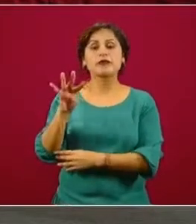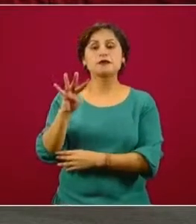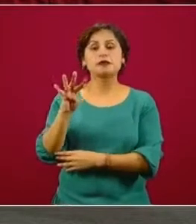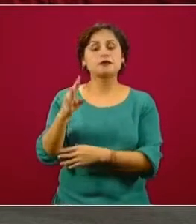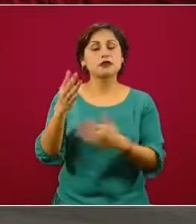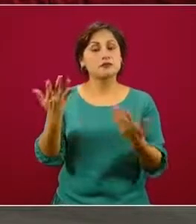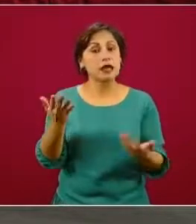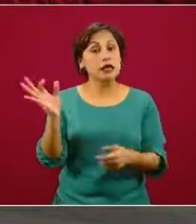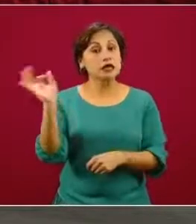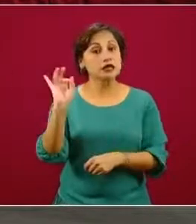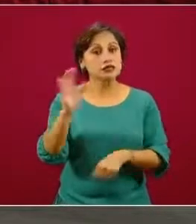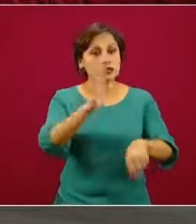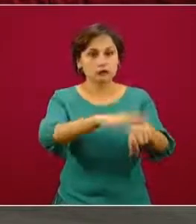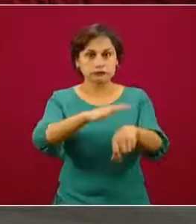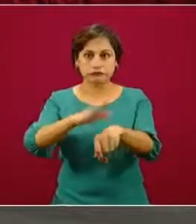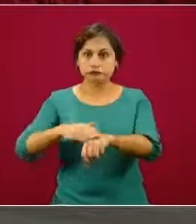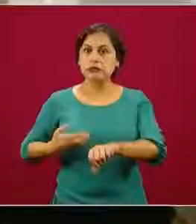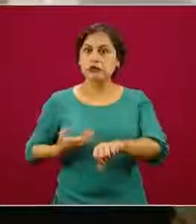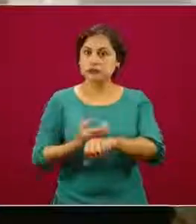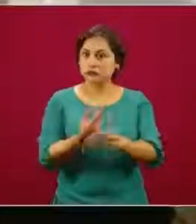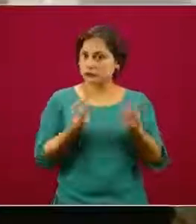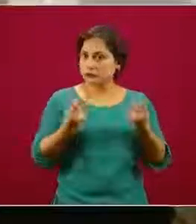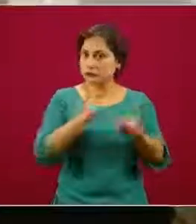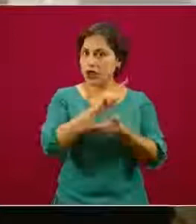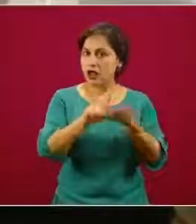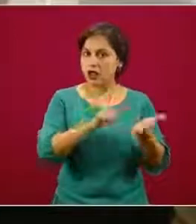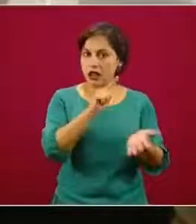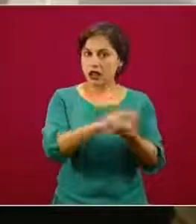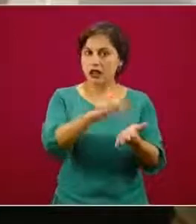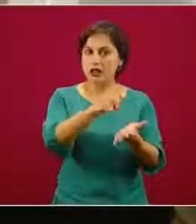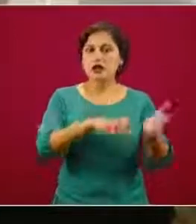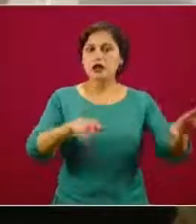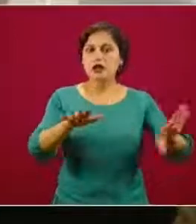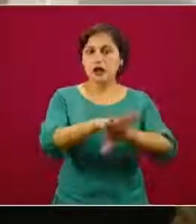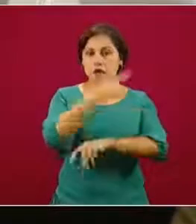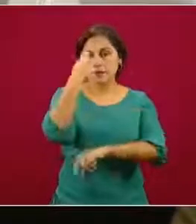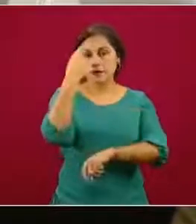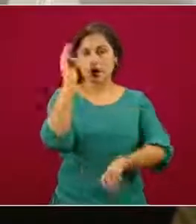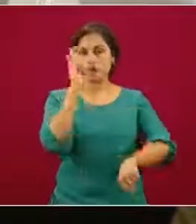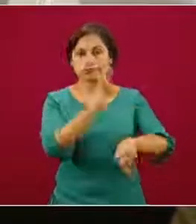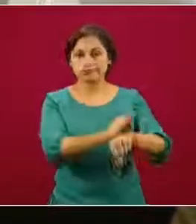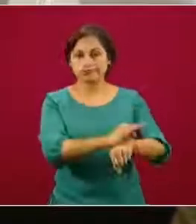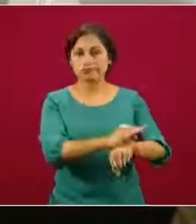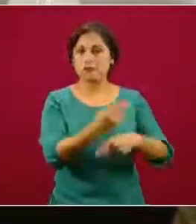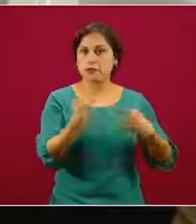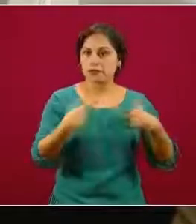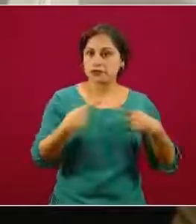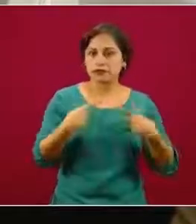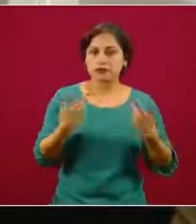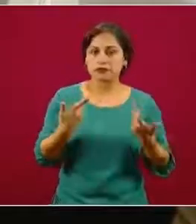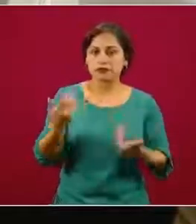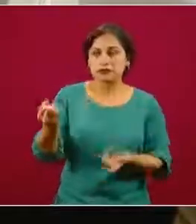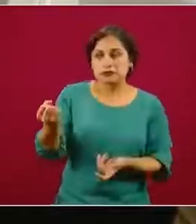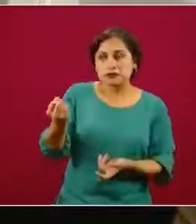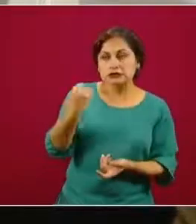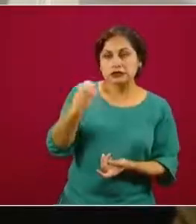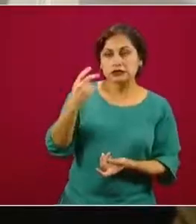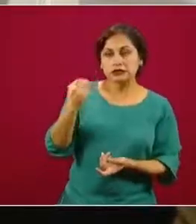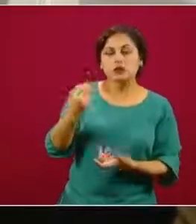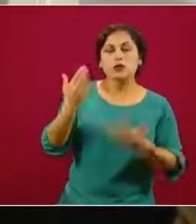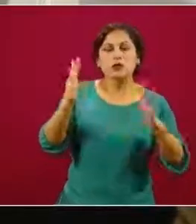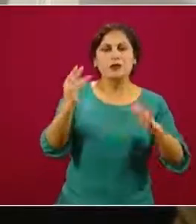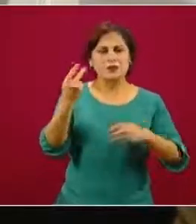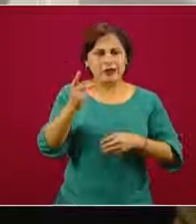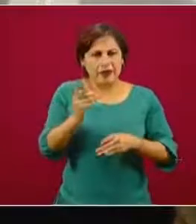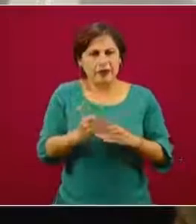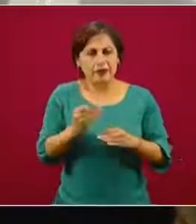de legislaciones? Y en caso de que sí o no, independientemente de la respuesta, ¿qué puede hacer una persona, una pareja que actualmente viva algo así,